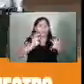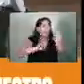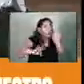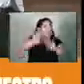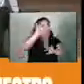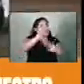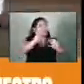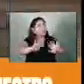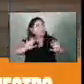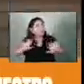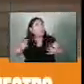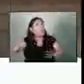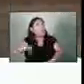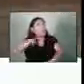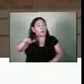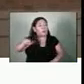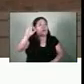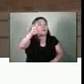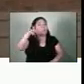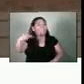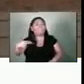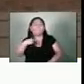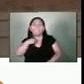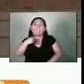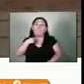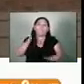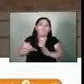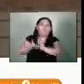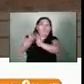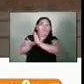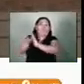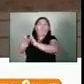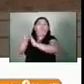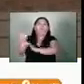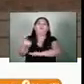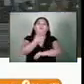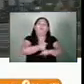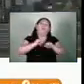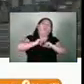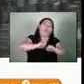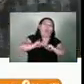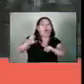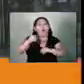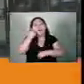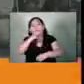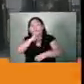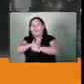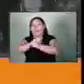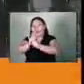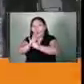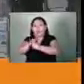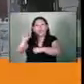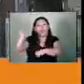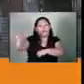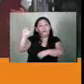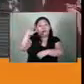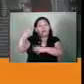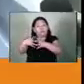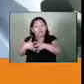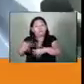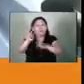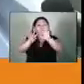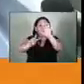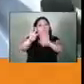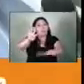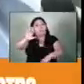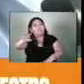países, otros siguen lidiando con récords de infecciones y de fallecimientos. Las acciones con más muertes, Estados Unidos, 745